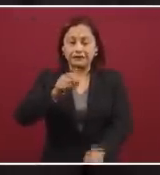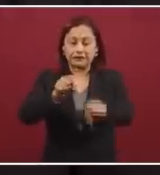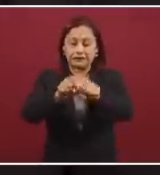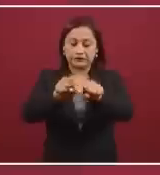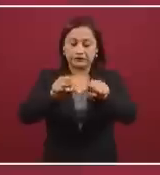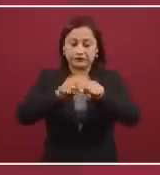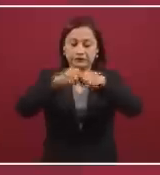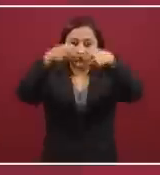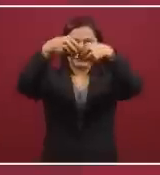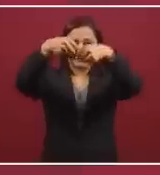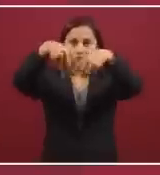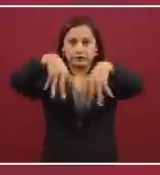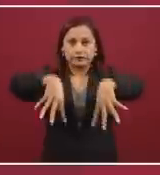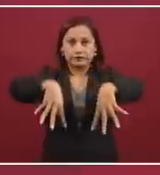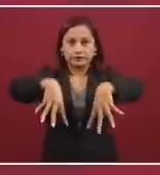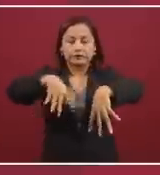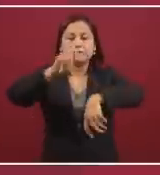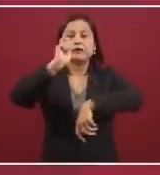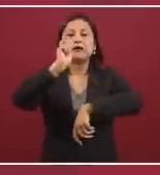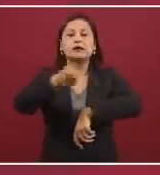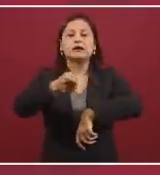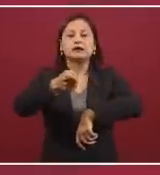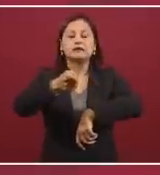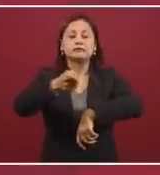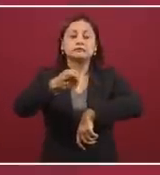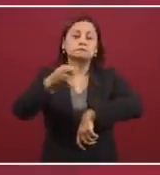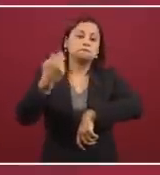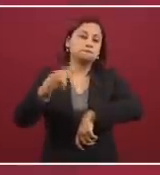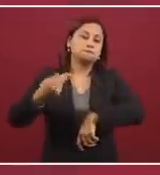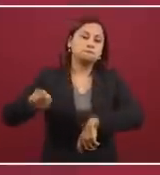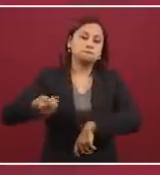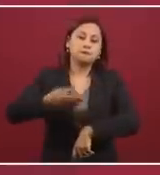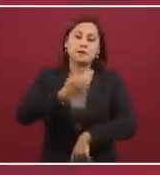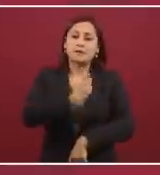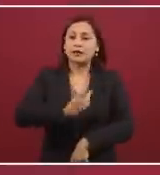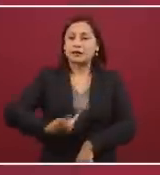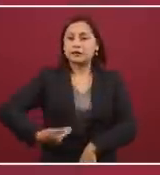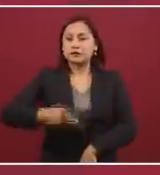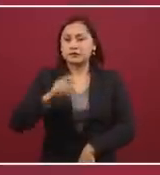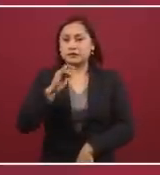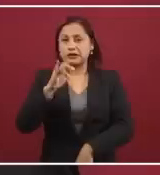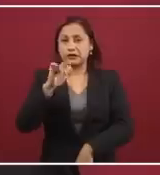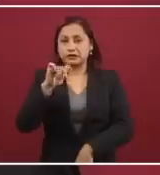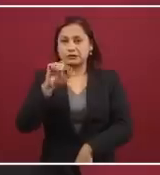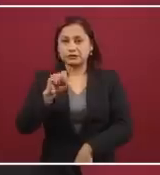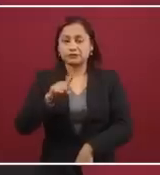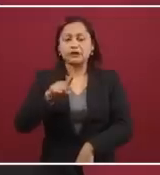el nuestro y antes se abusaba de eso